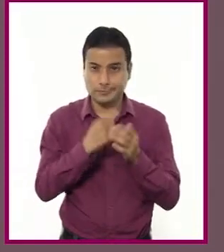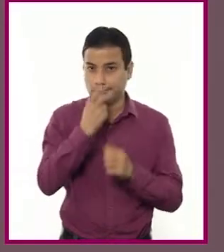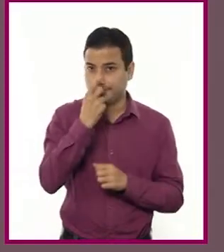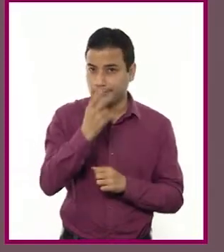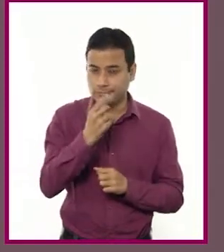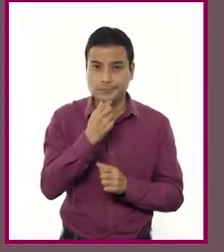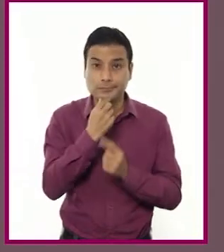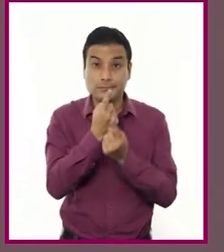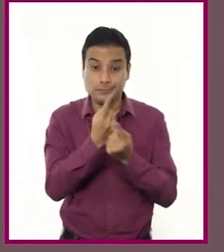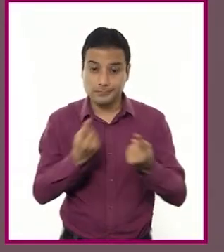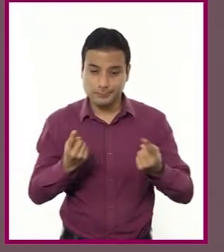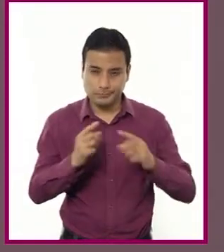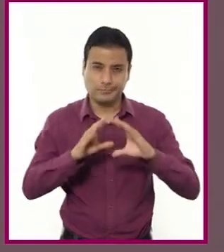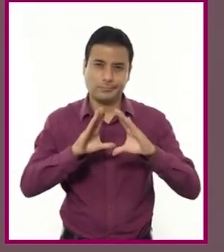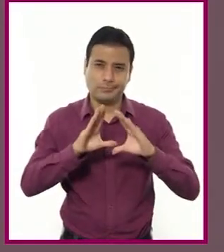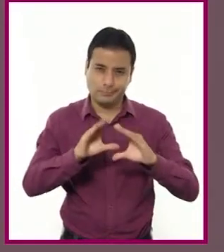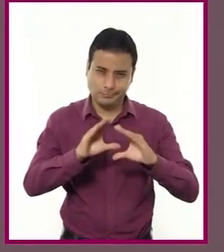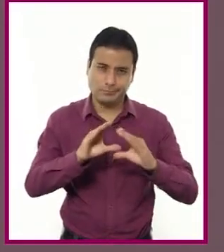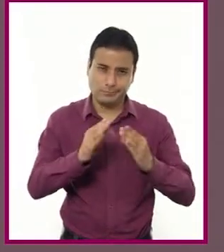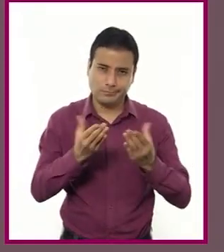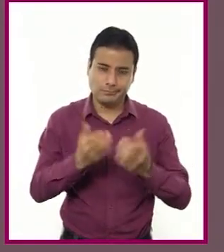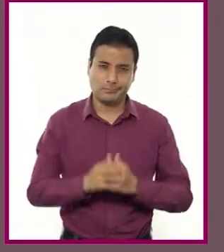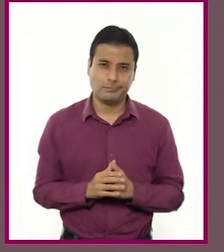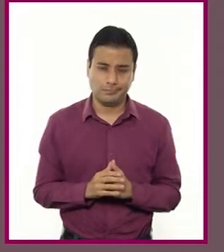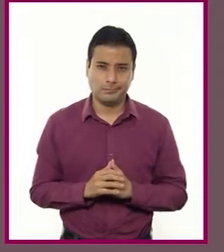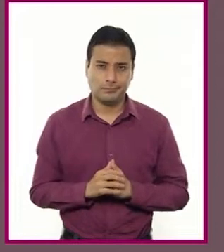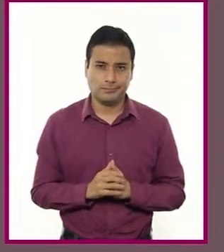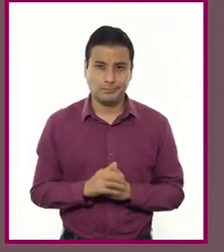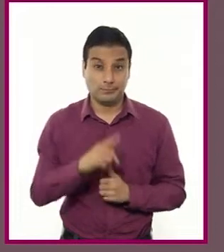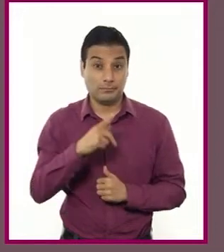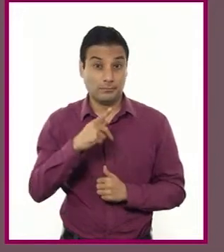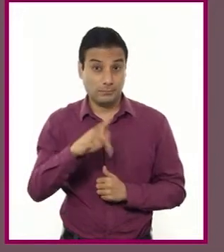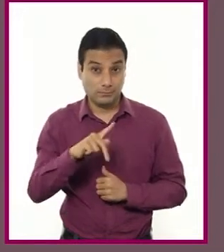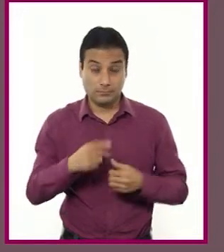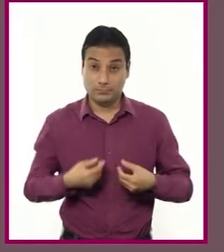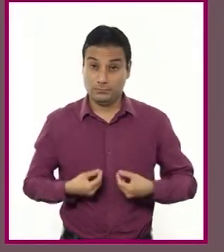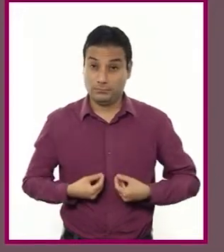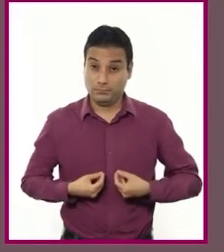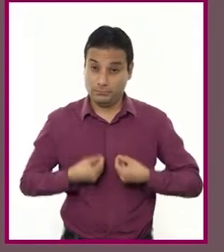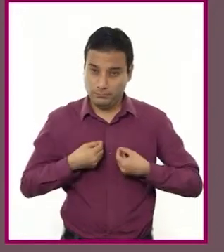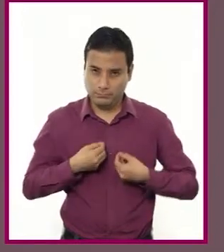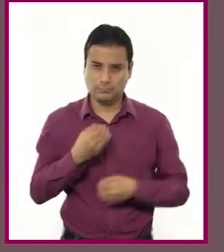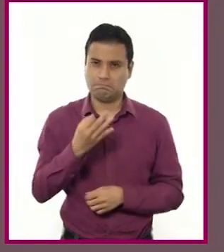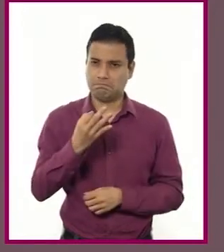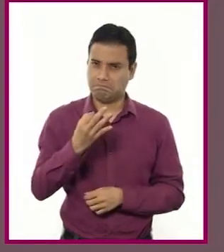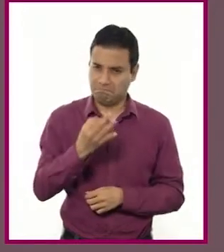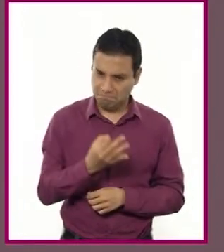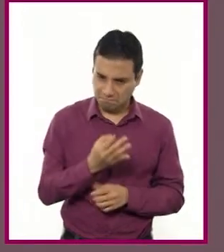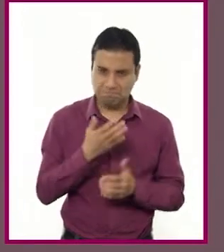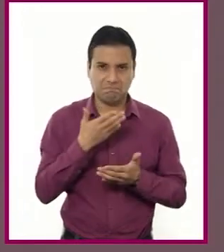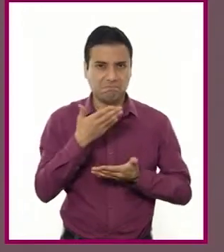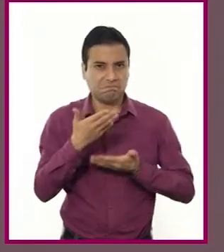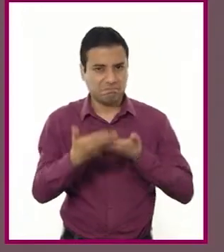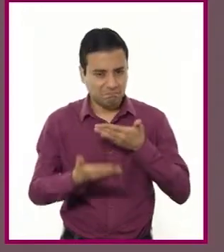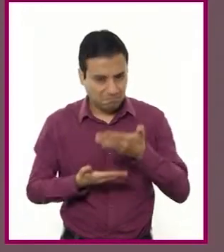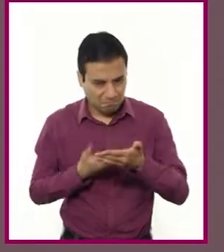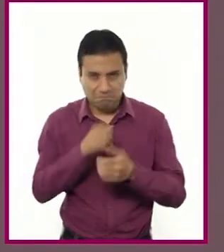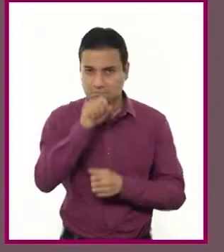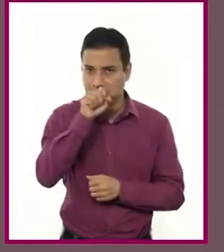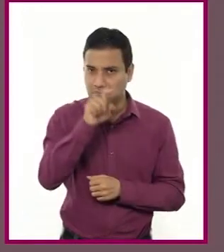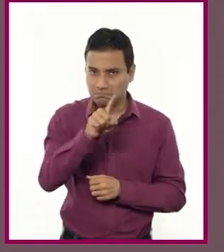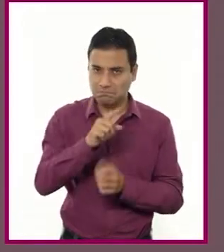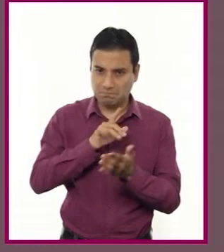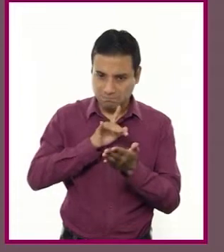de los niños en los conventos. Su vida ejemplar y la ayuda que esos niños les prestaban en el aprendizaje de los